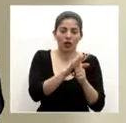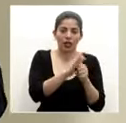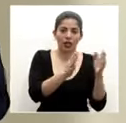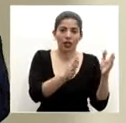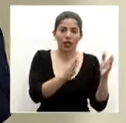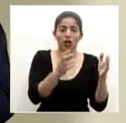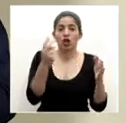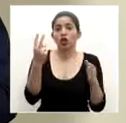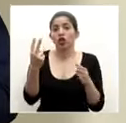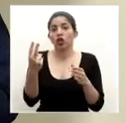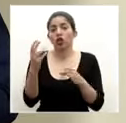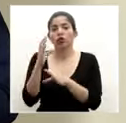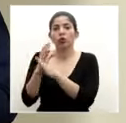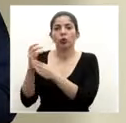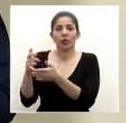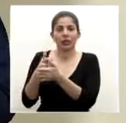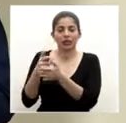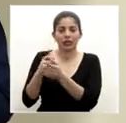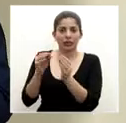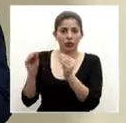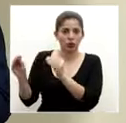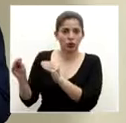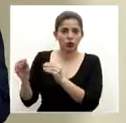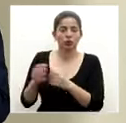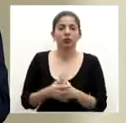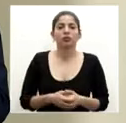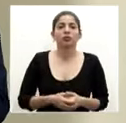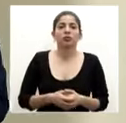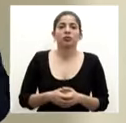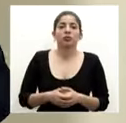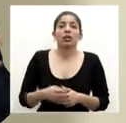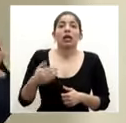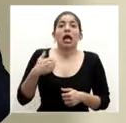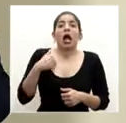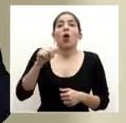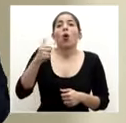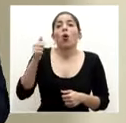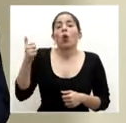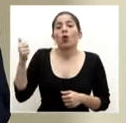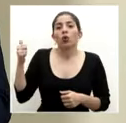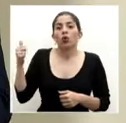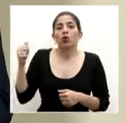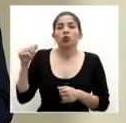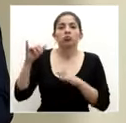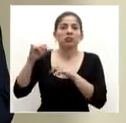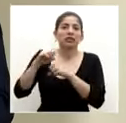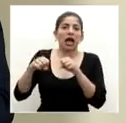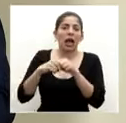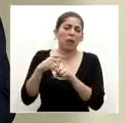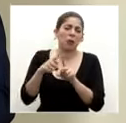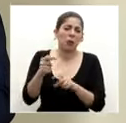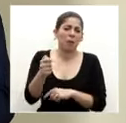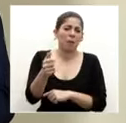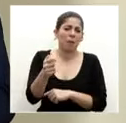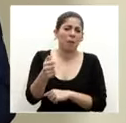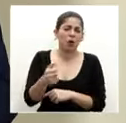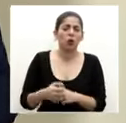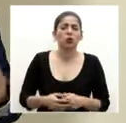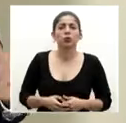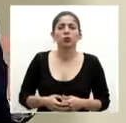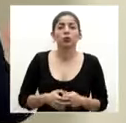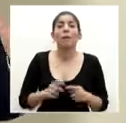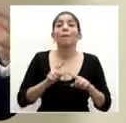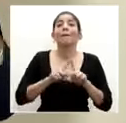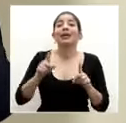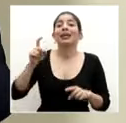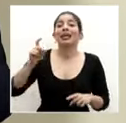en UCI, en unidades de cuidados intensivos, y hay otros que están en sala, muy pocos. Pero